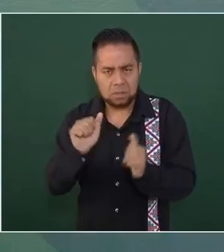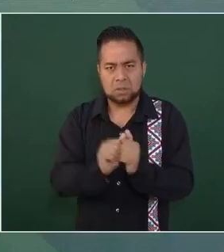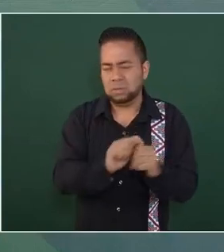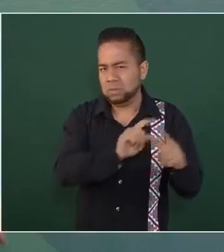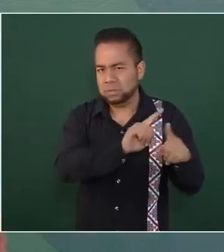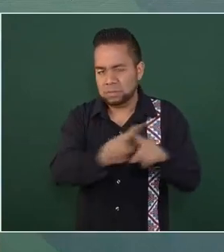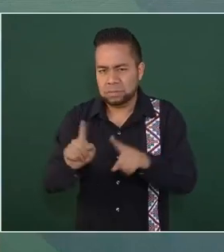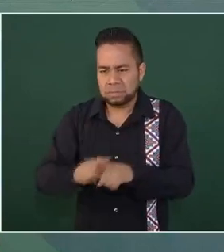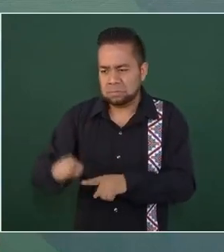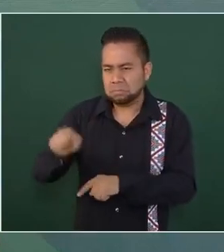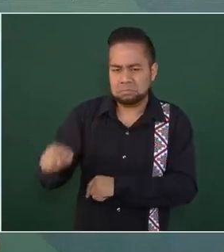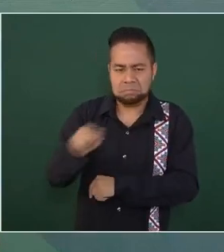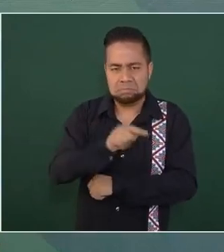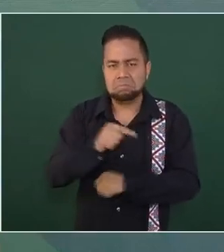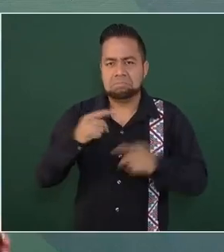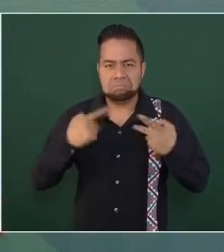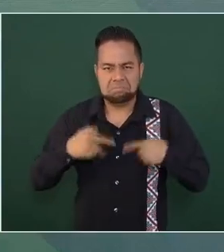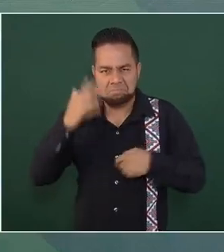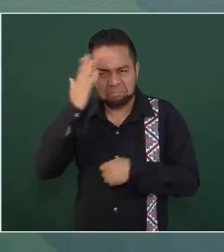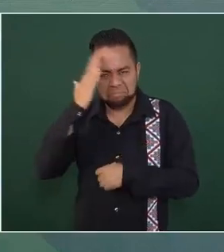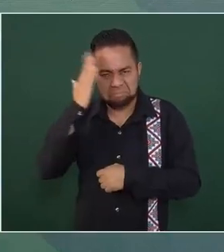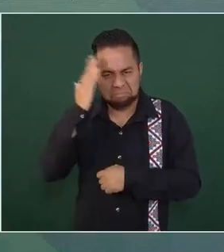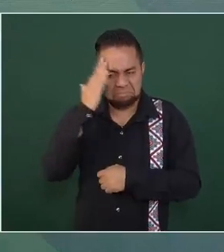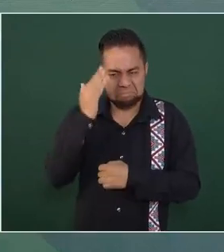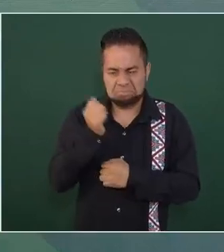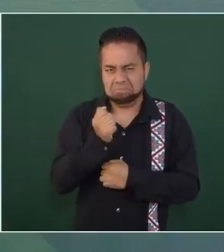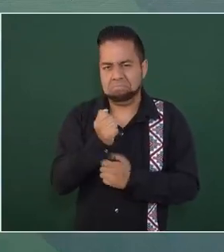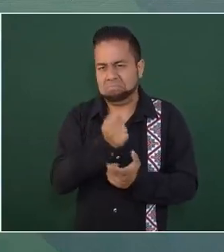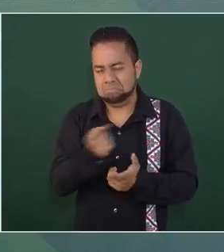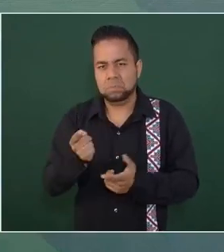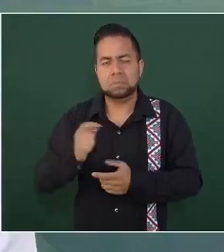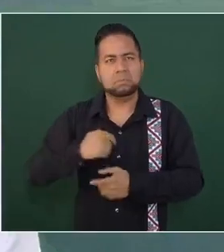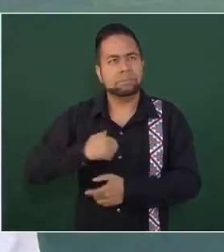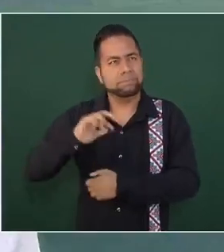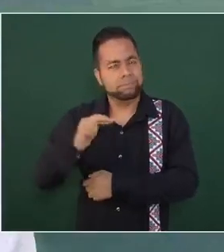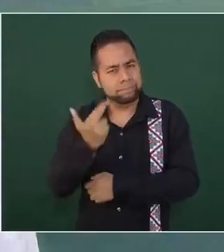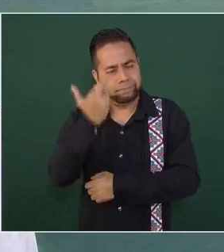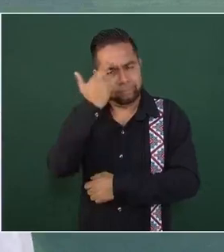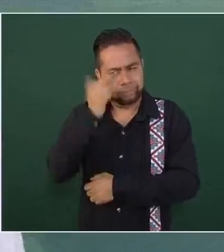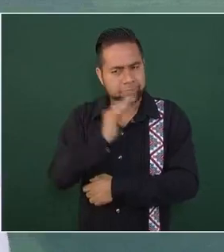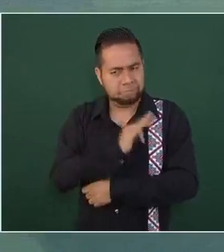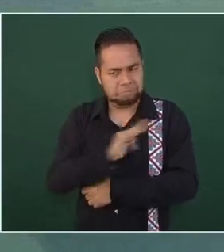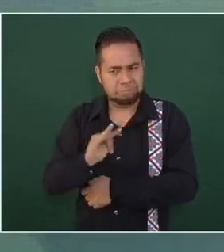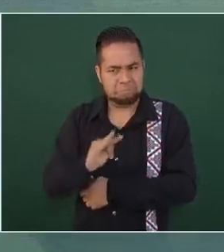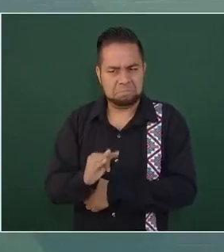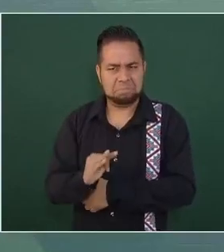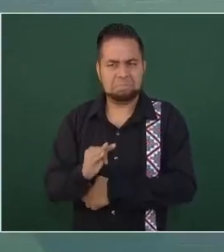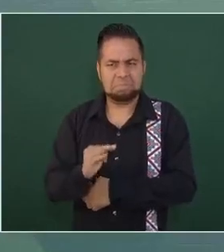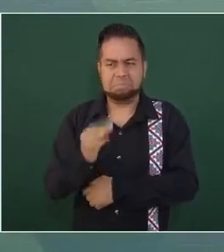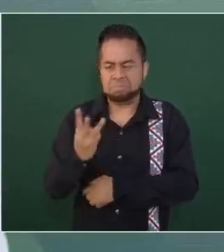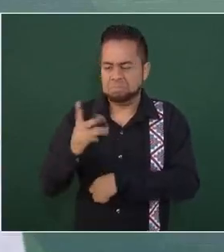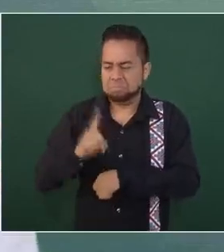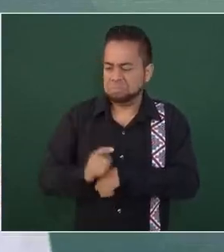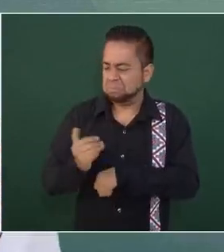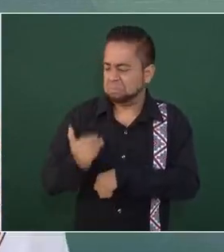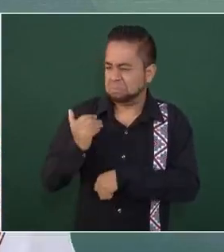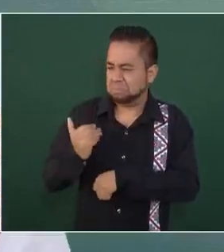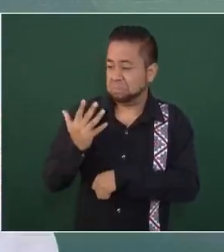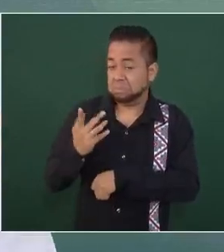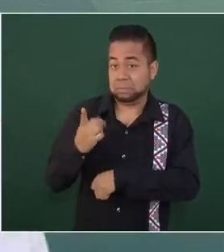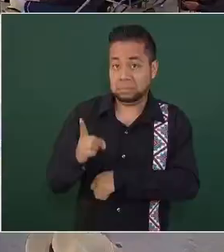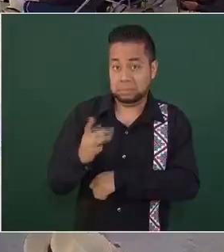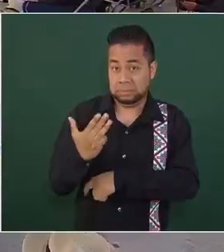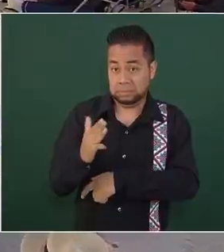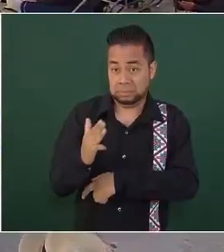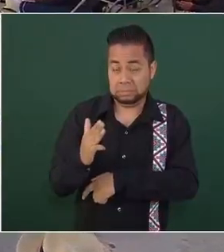distintos actores involucrados recuerdo que más o menos tres días antes del 5 de mayo